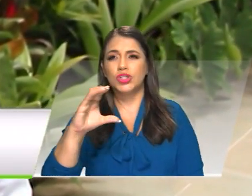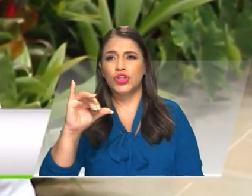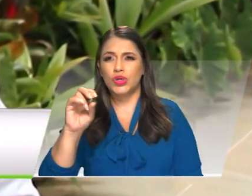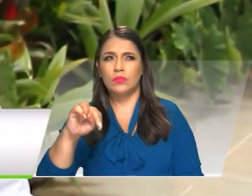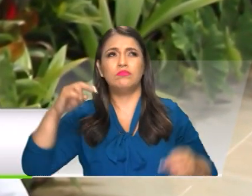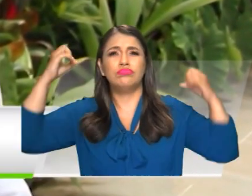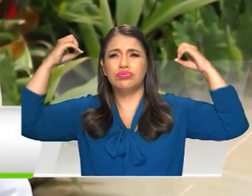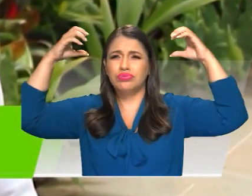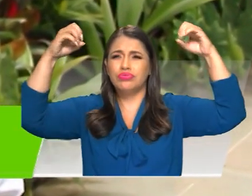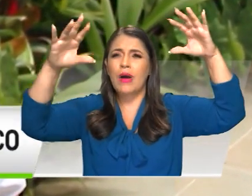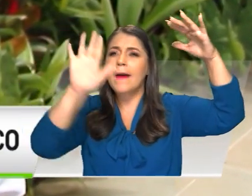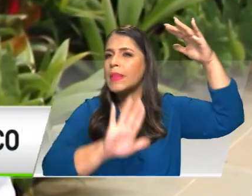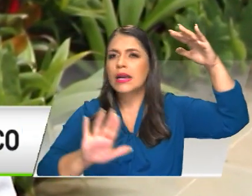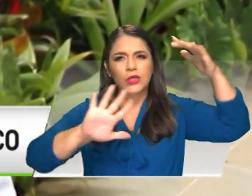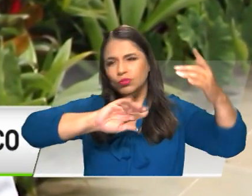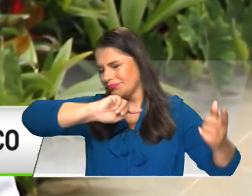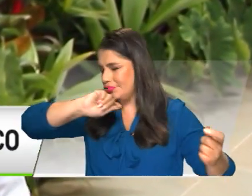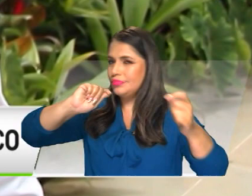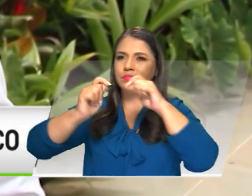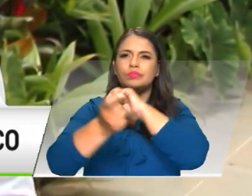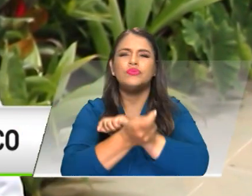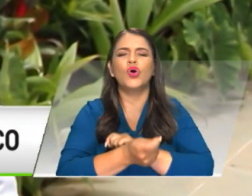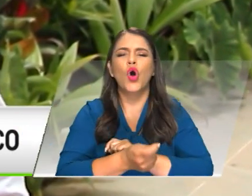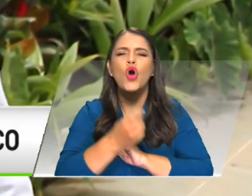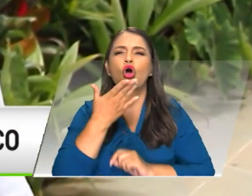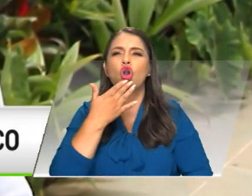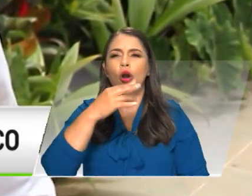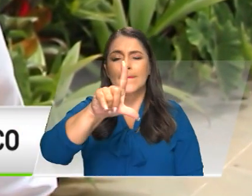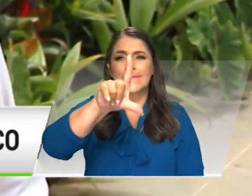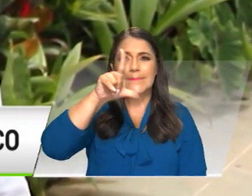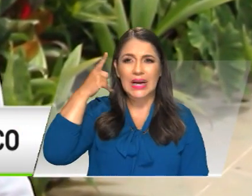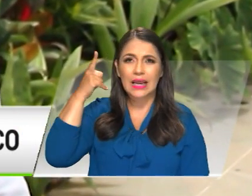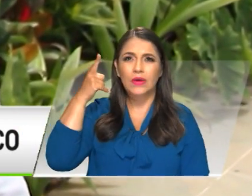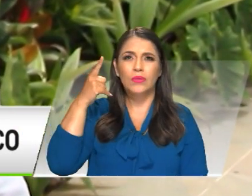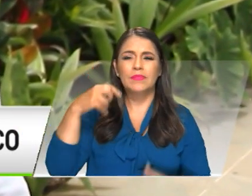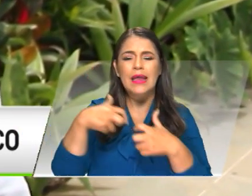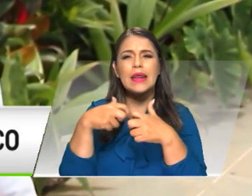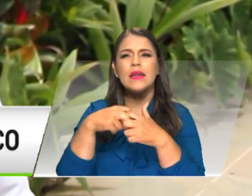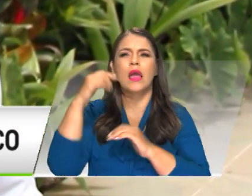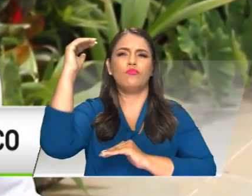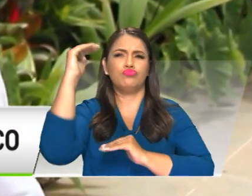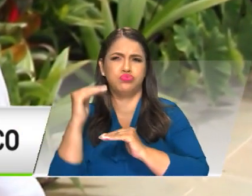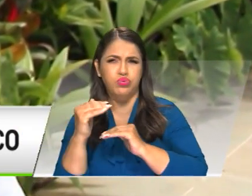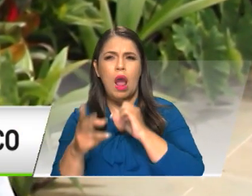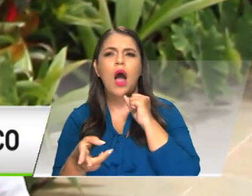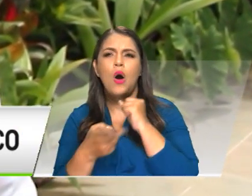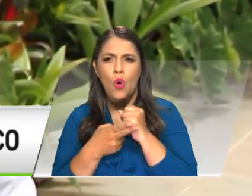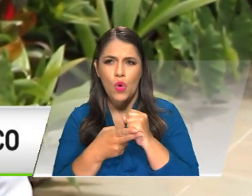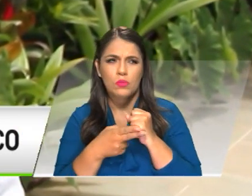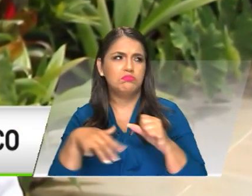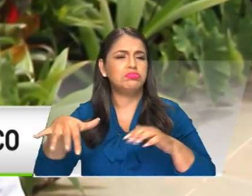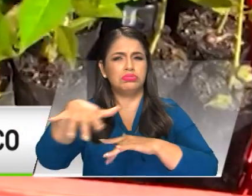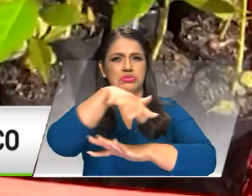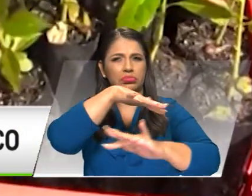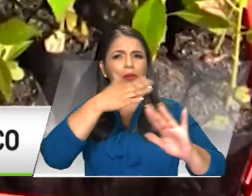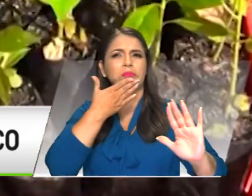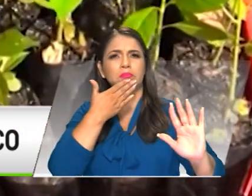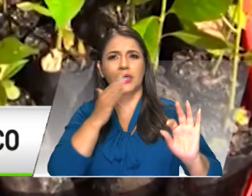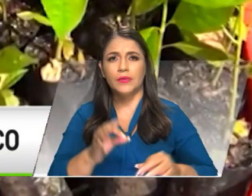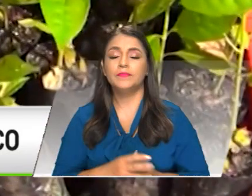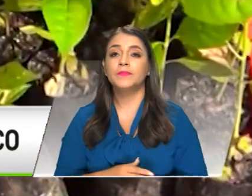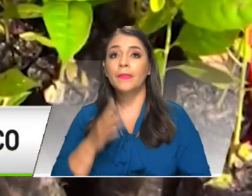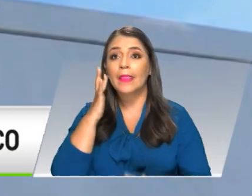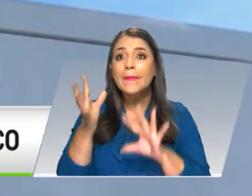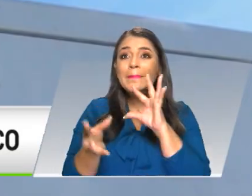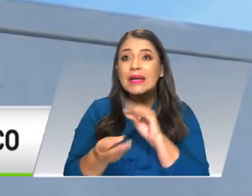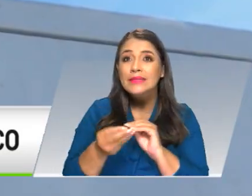luminaria amarilla por luz led es decir que consuma menos energía y que sea más amigable con el medio ambiente además de la